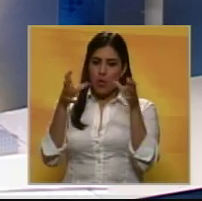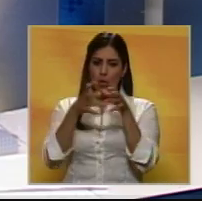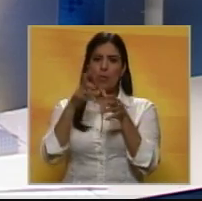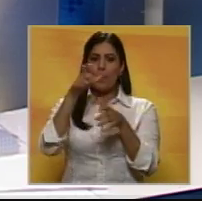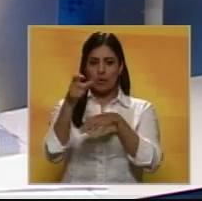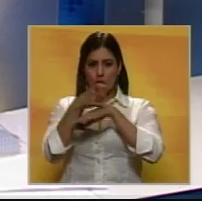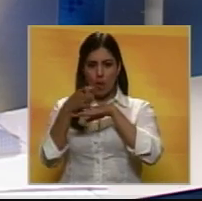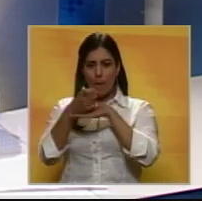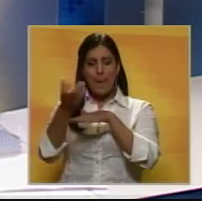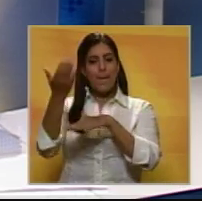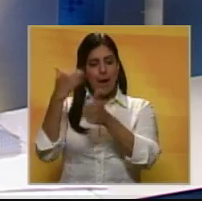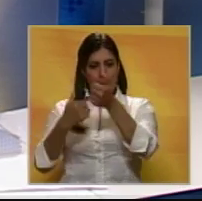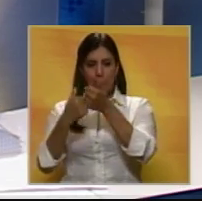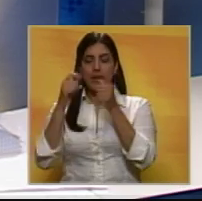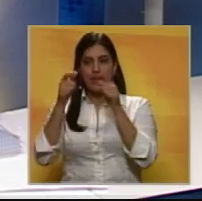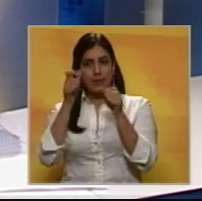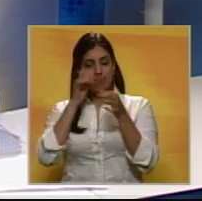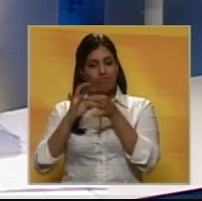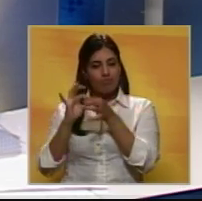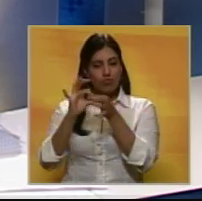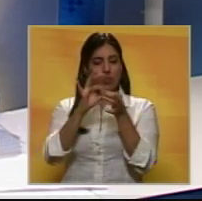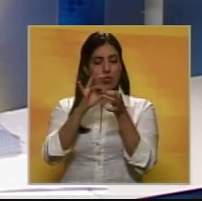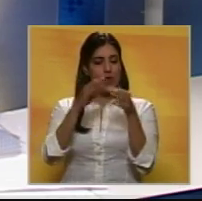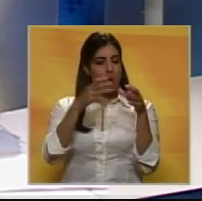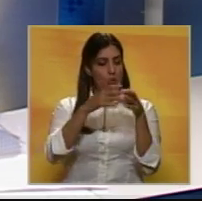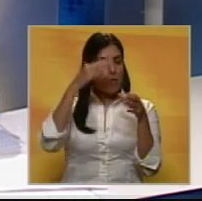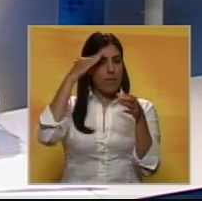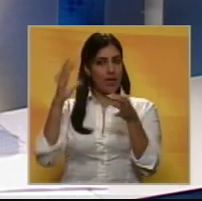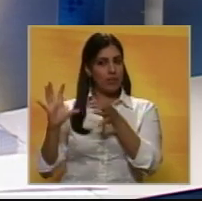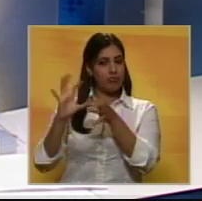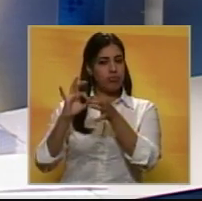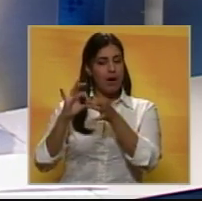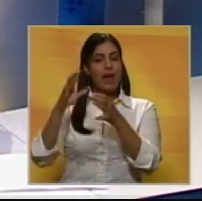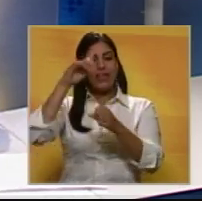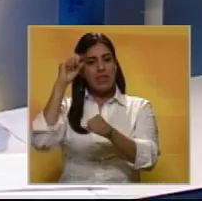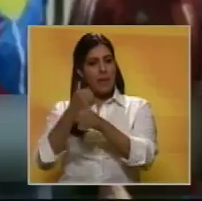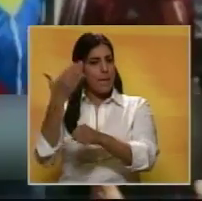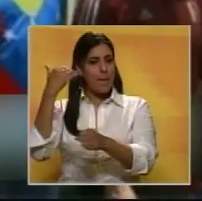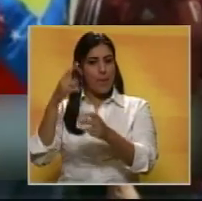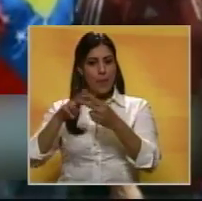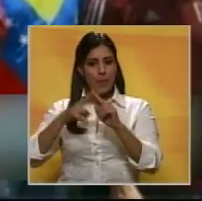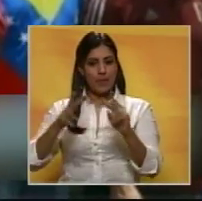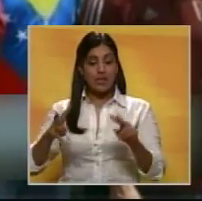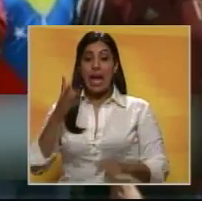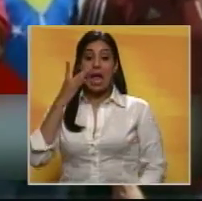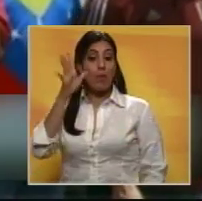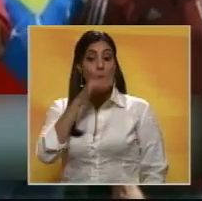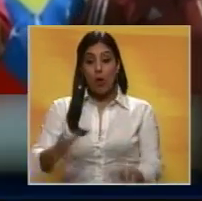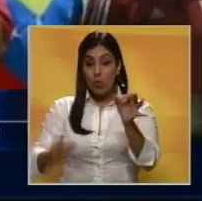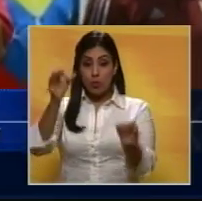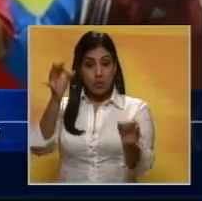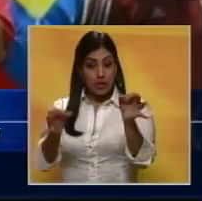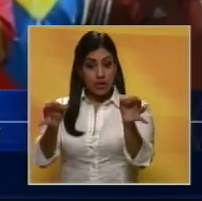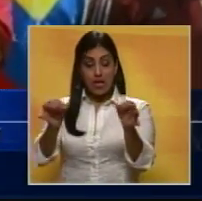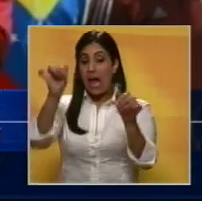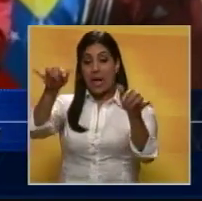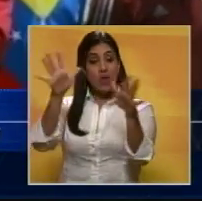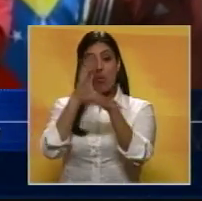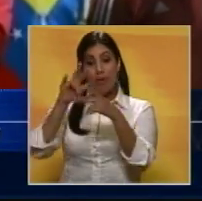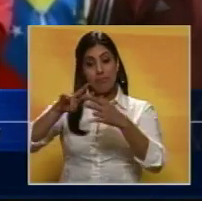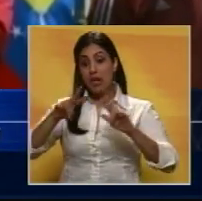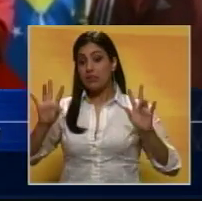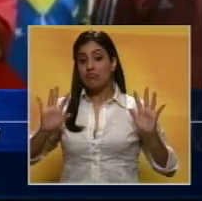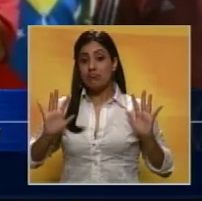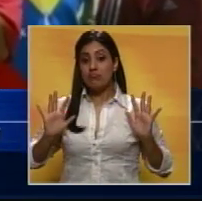simpatizantes del gobierno a mantener la unión cívico-militar y a trabajar por la paz. Si no hay justicia, aquí no va a haber